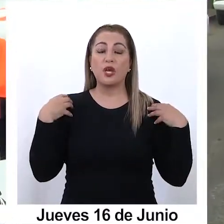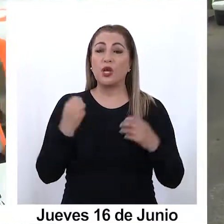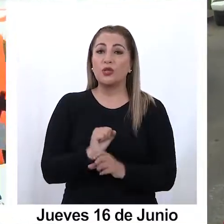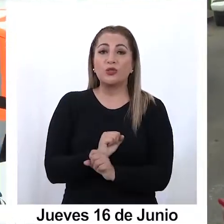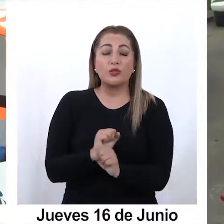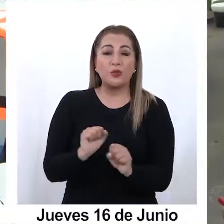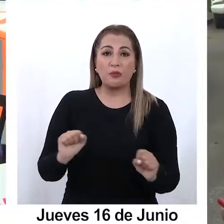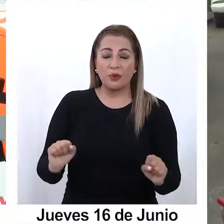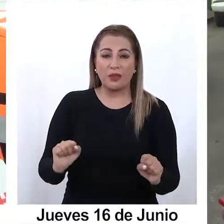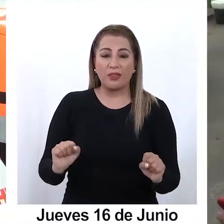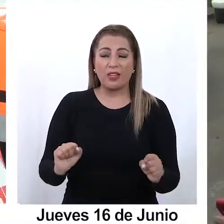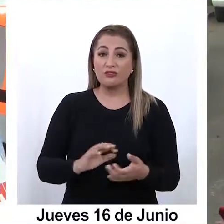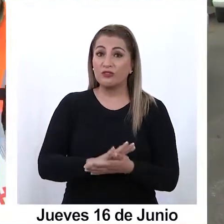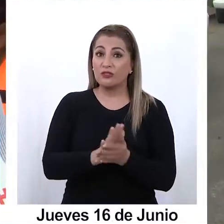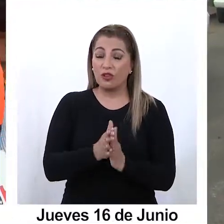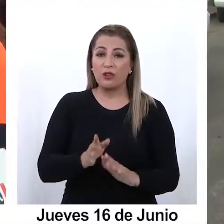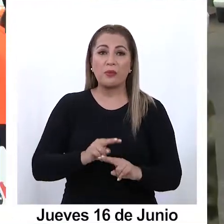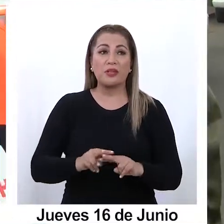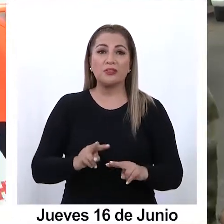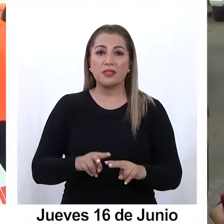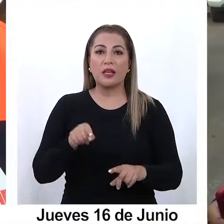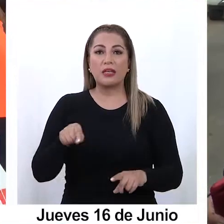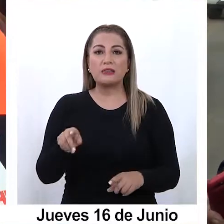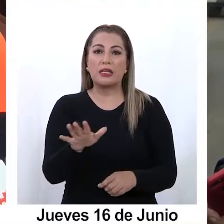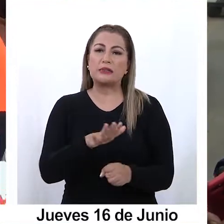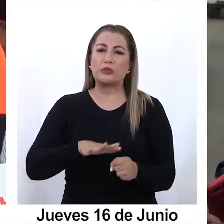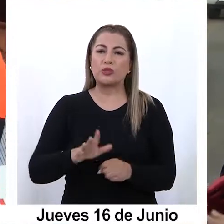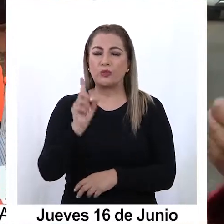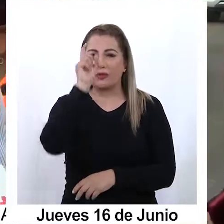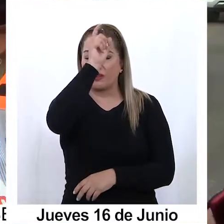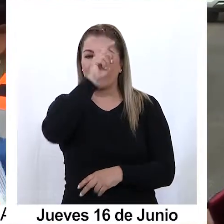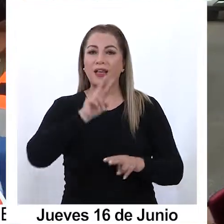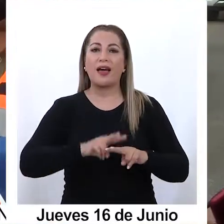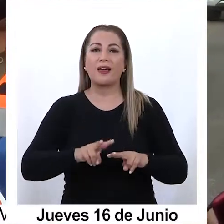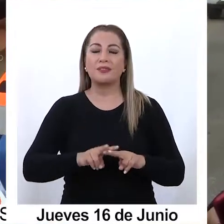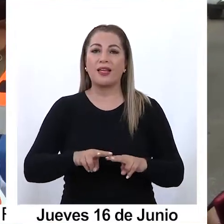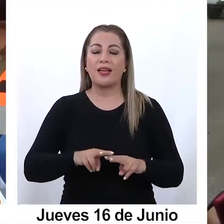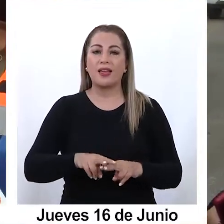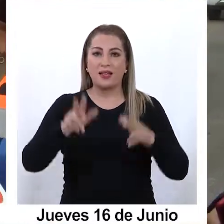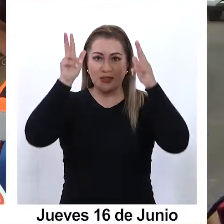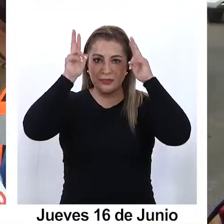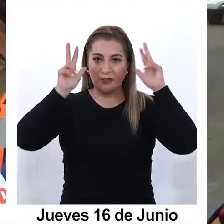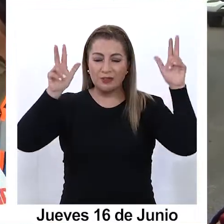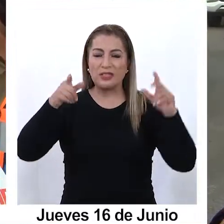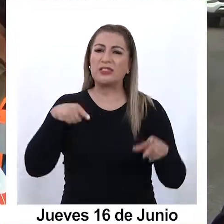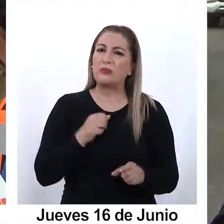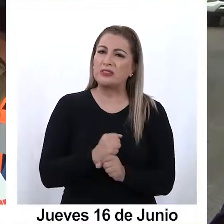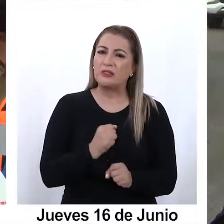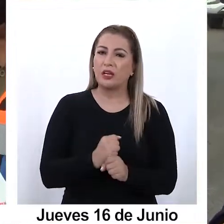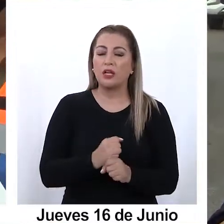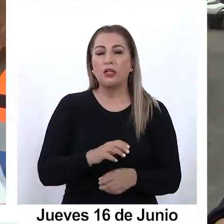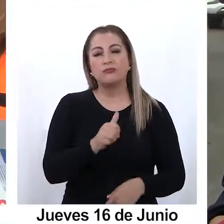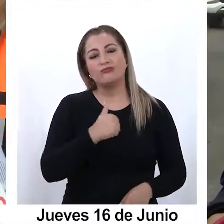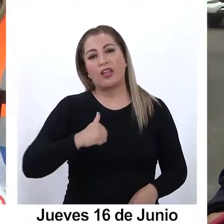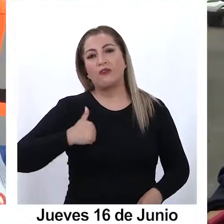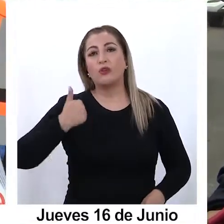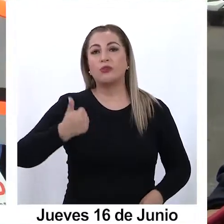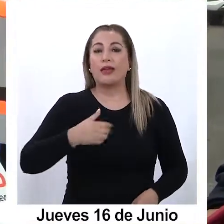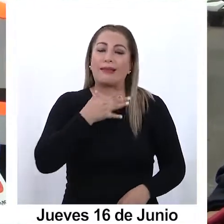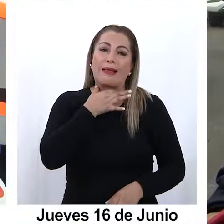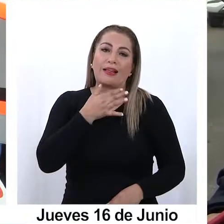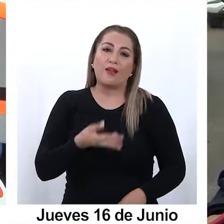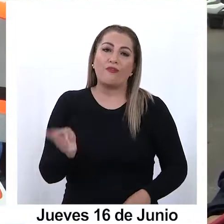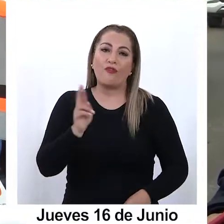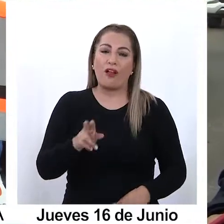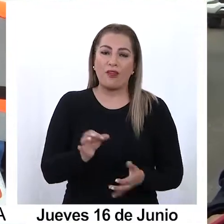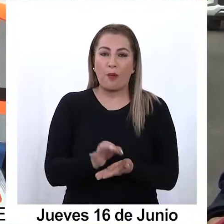las capacidades ni las condiciones, evidentemente eso complejiza el poder realizar la fiesta, pero estamos trabajando, tenemos toda la voluntad, nos encantaría